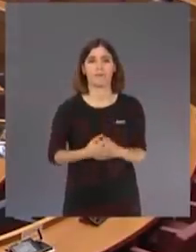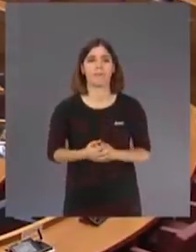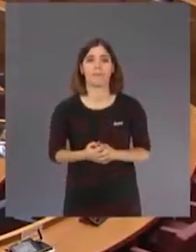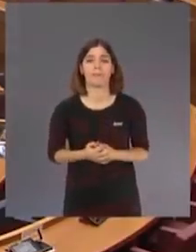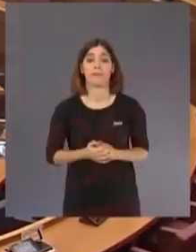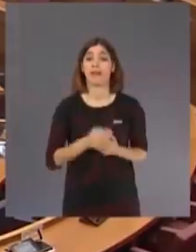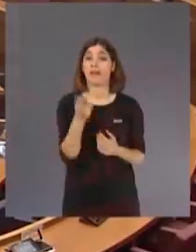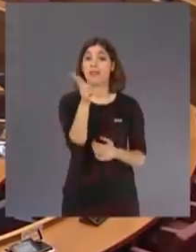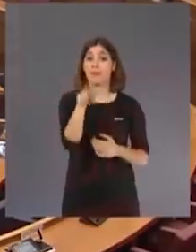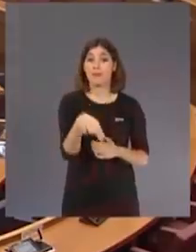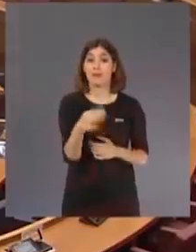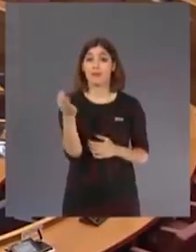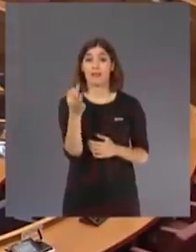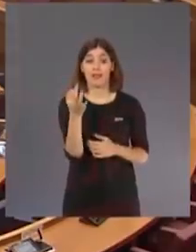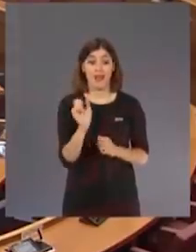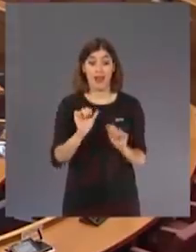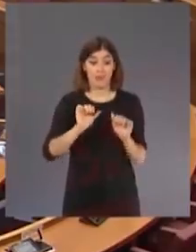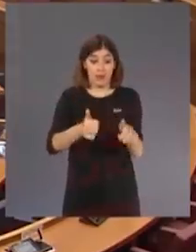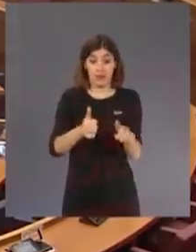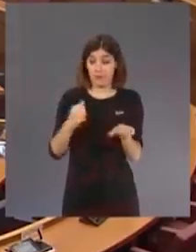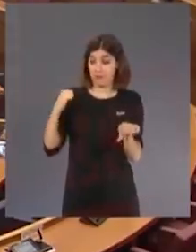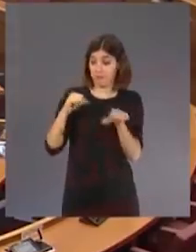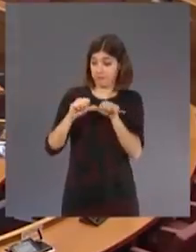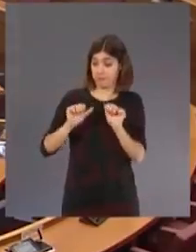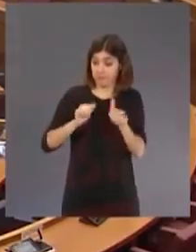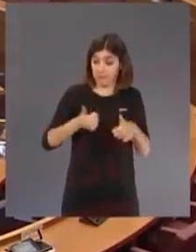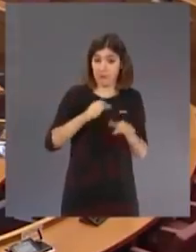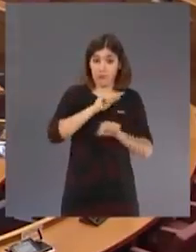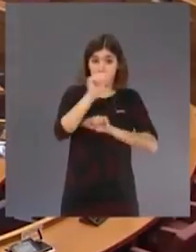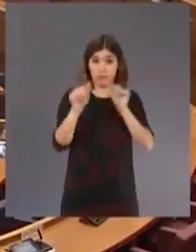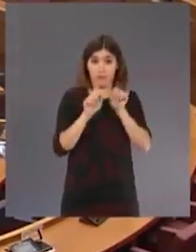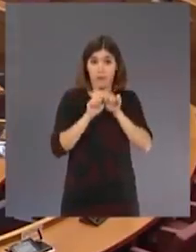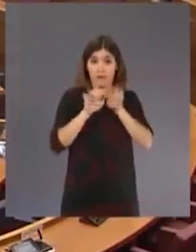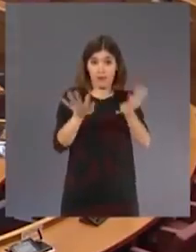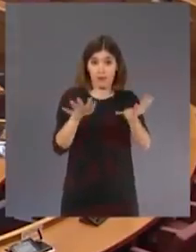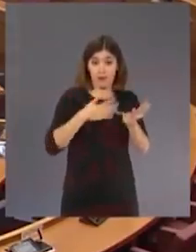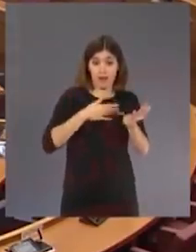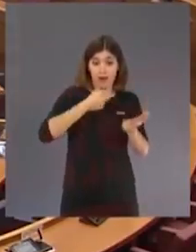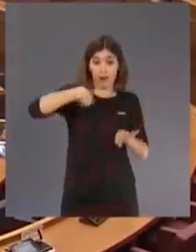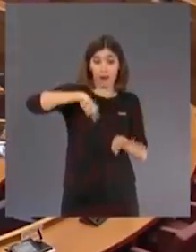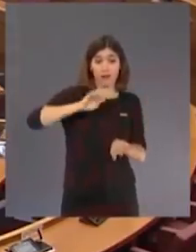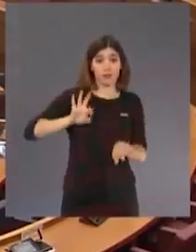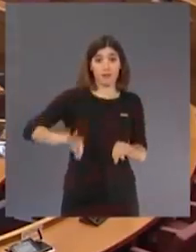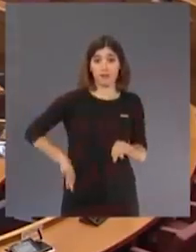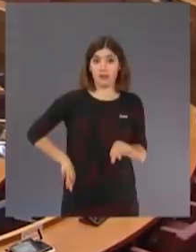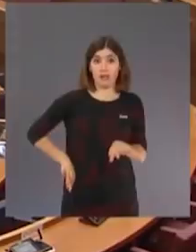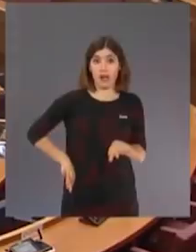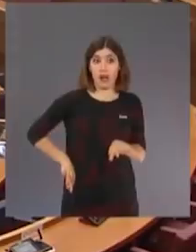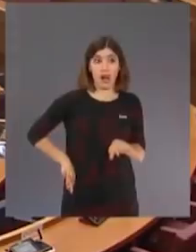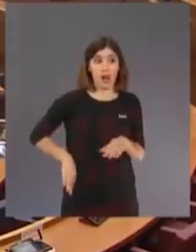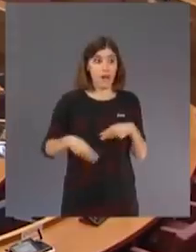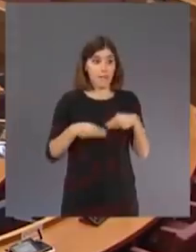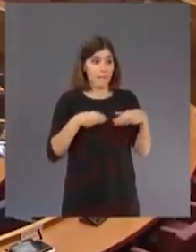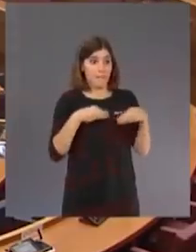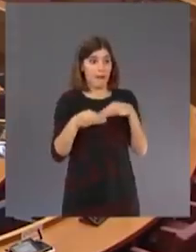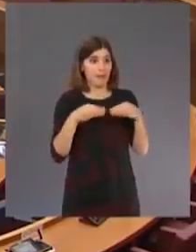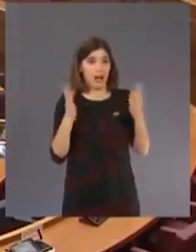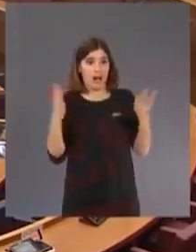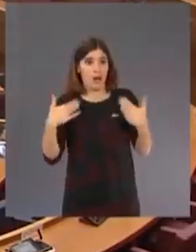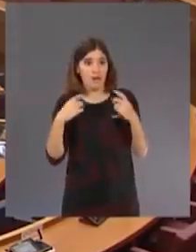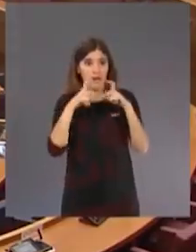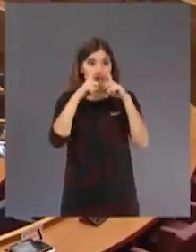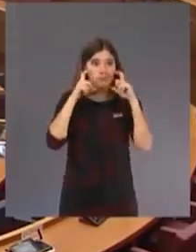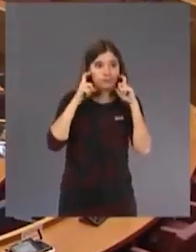por salvarnos a nosotros, recordará usted que la consellera Barceló les dijo que se habían contagiado viajando y en familia, claro,